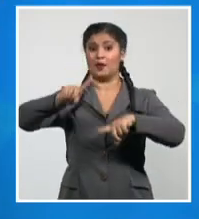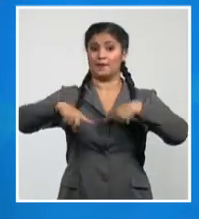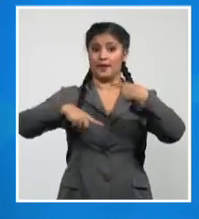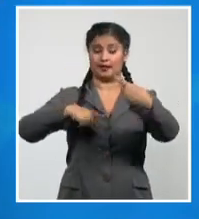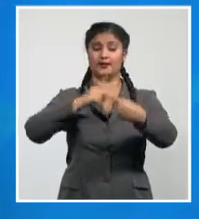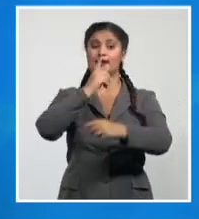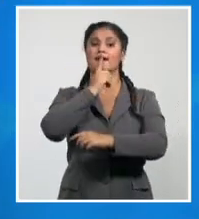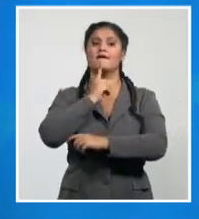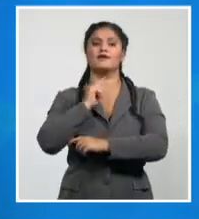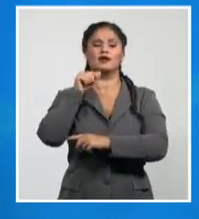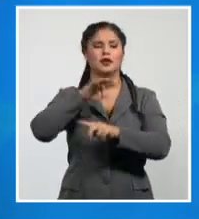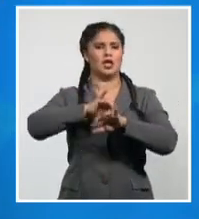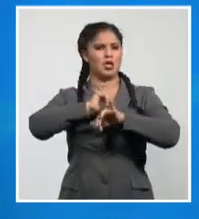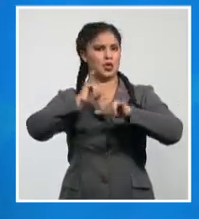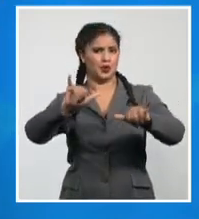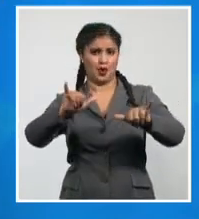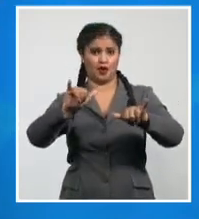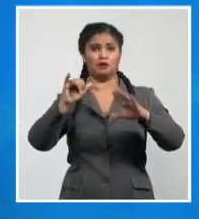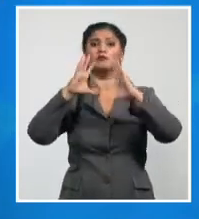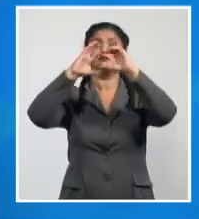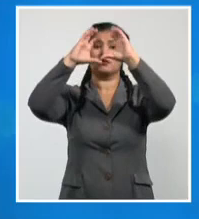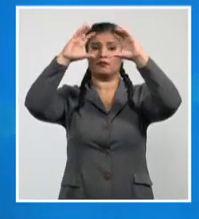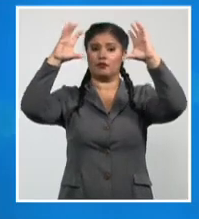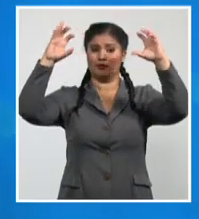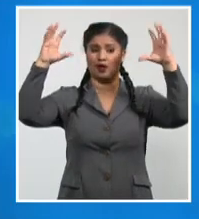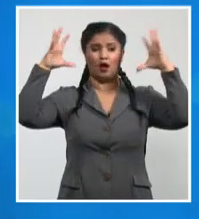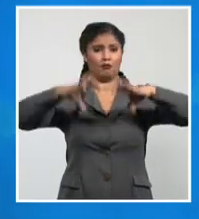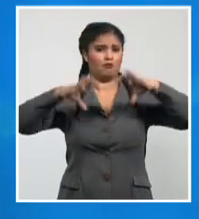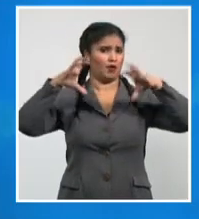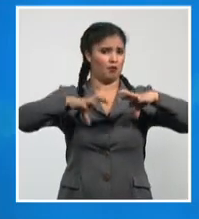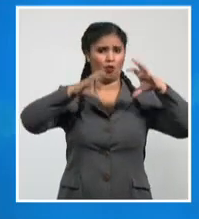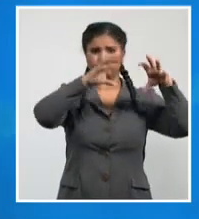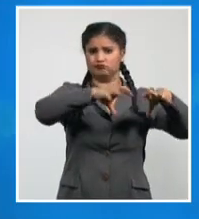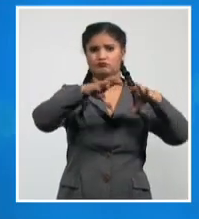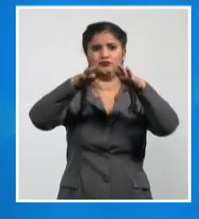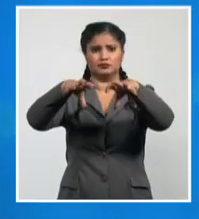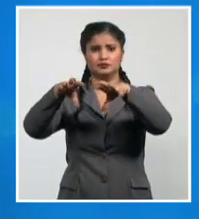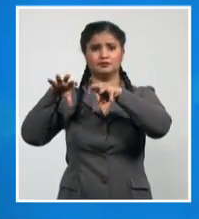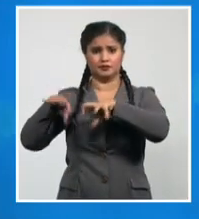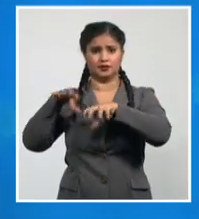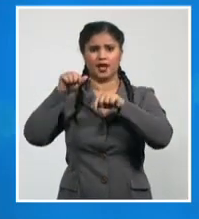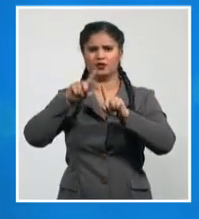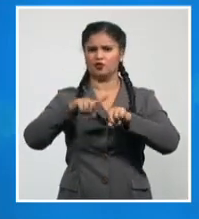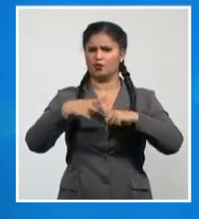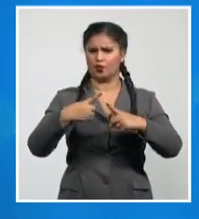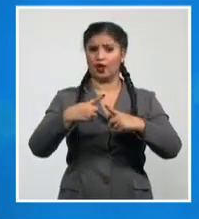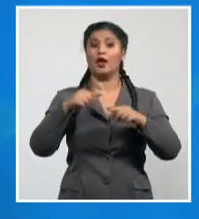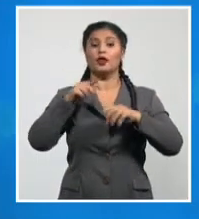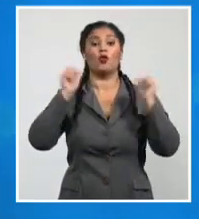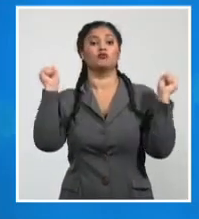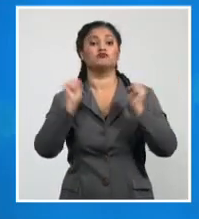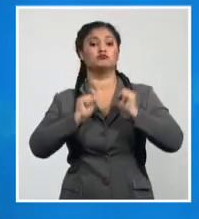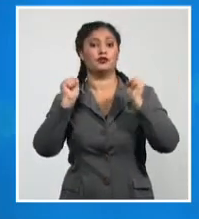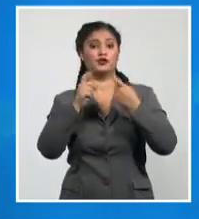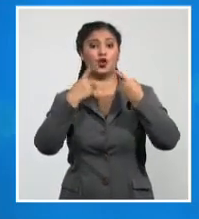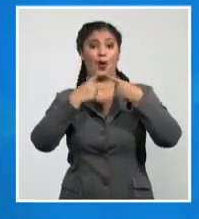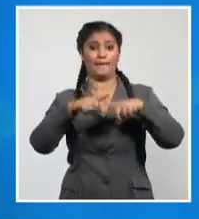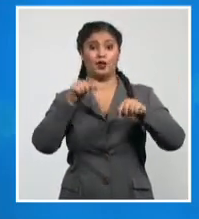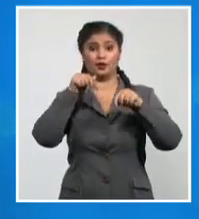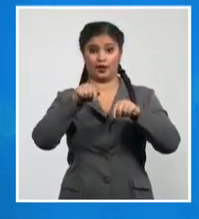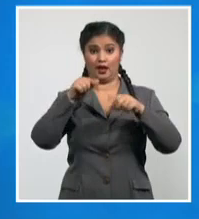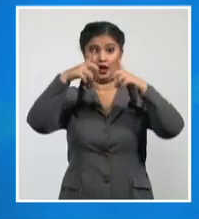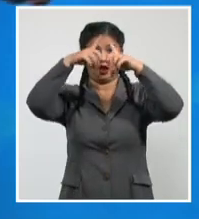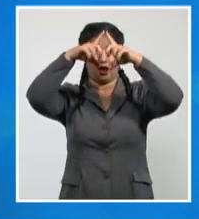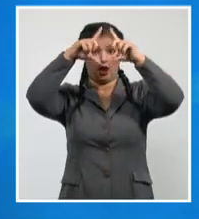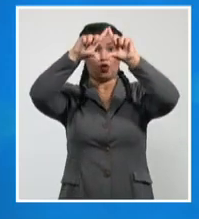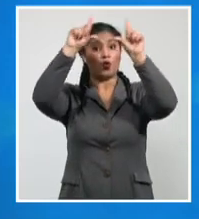sobre el resto del territorio nacional, imponiendo detrás marcadas condiciones invernales. Pero en el resto del país, al menos en la noche, observen cómo